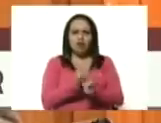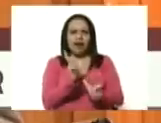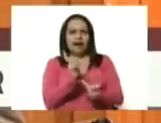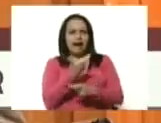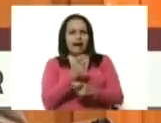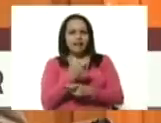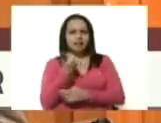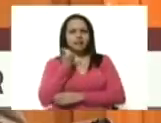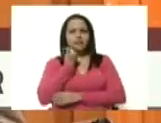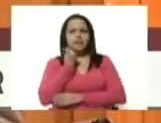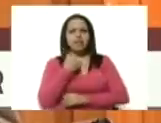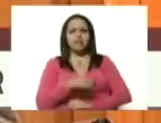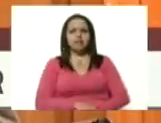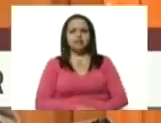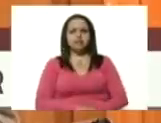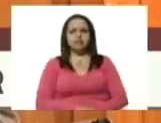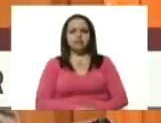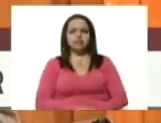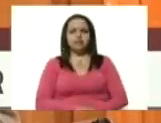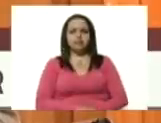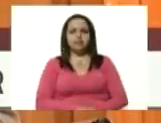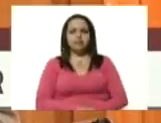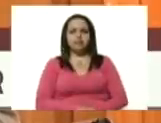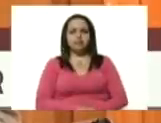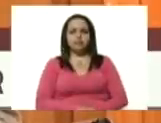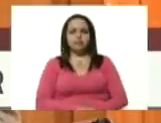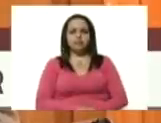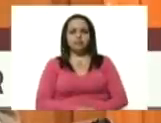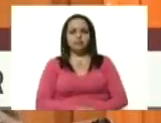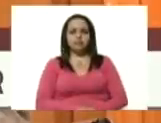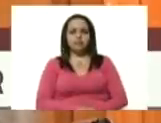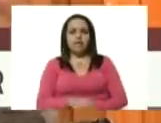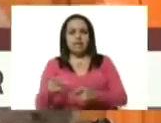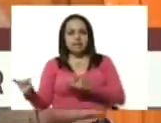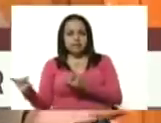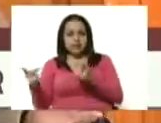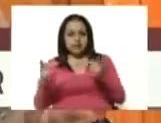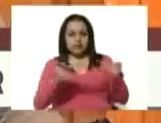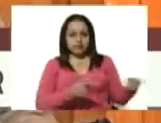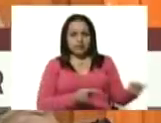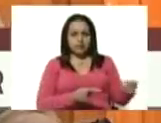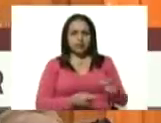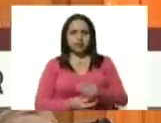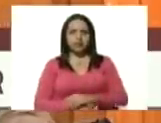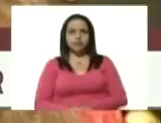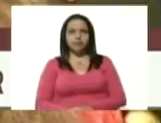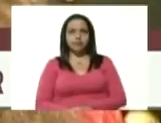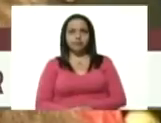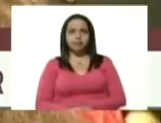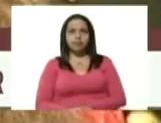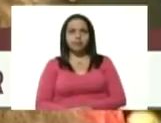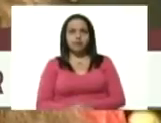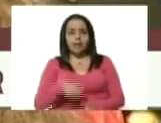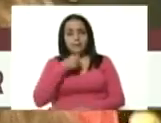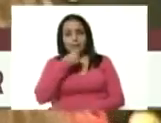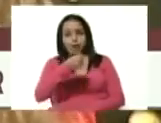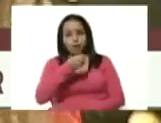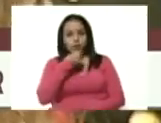Allí convoca, pues, a reconocidas periodistas